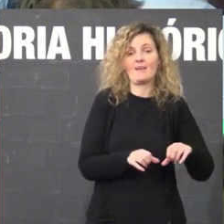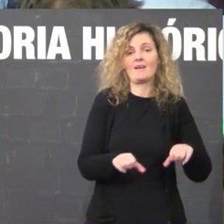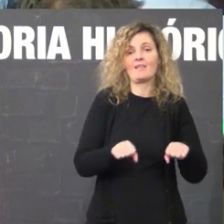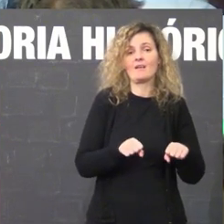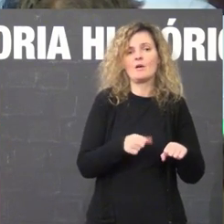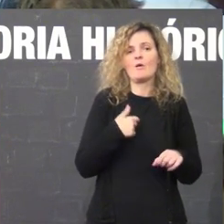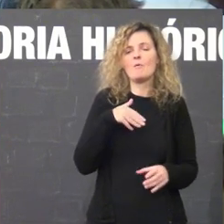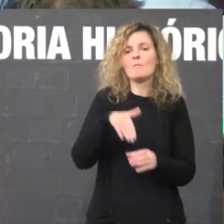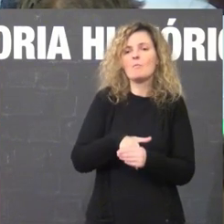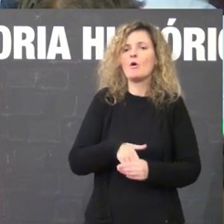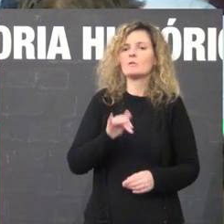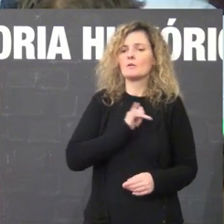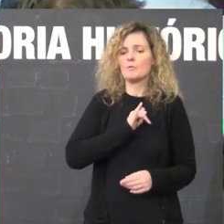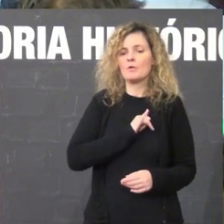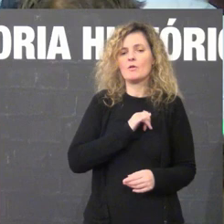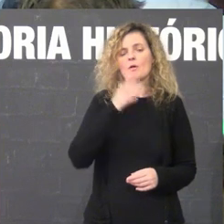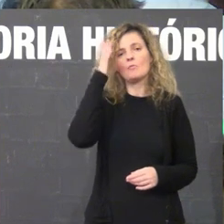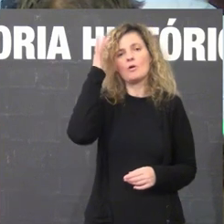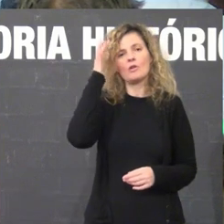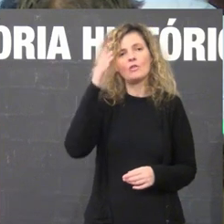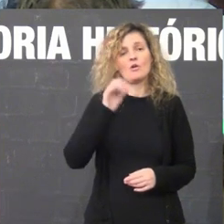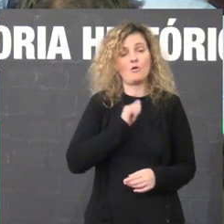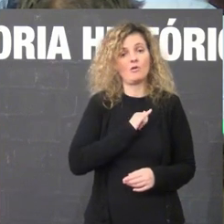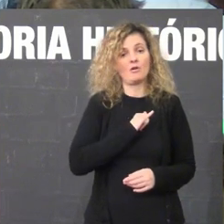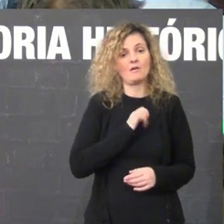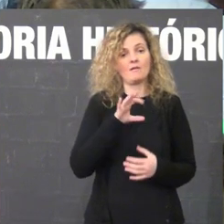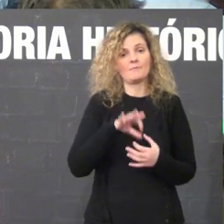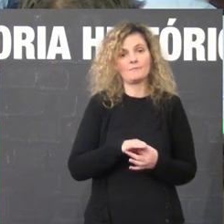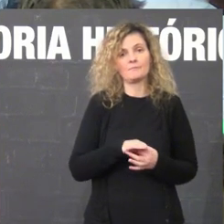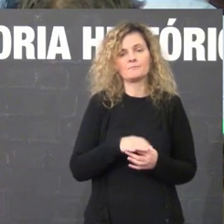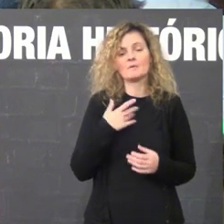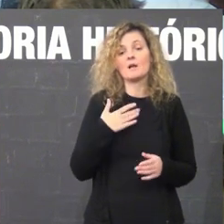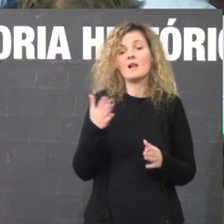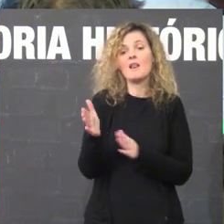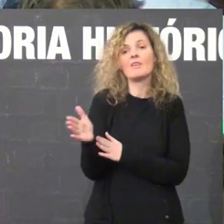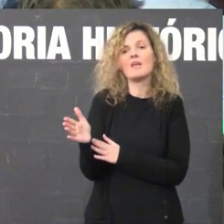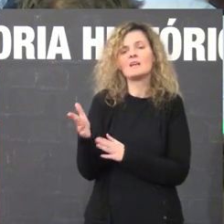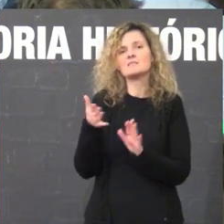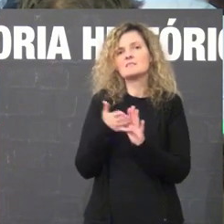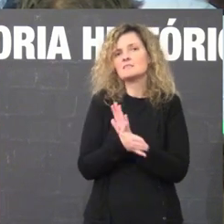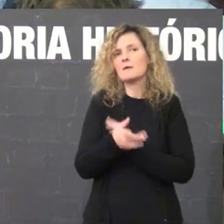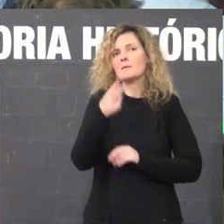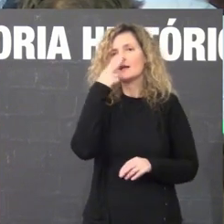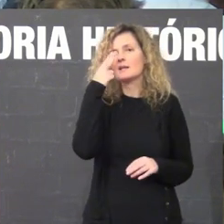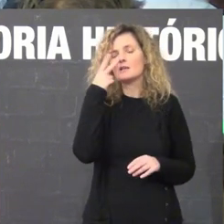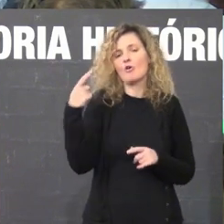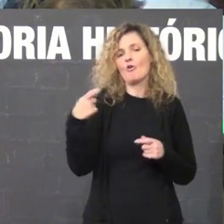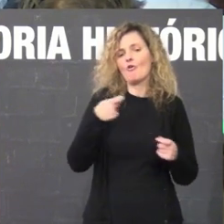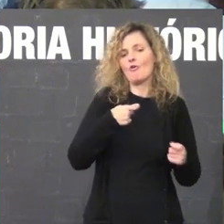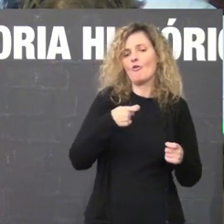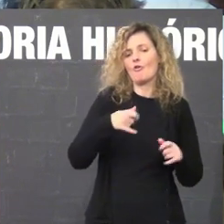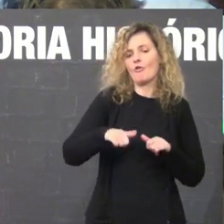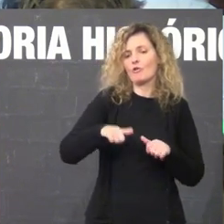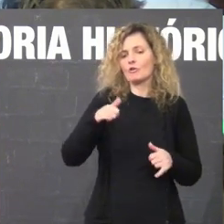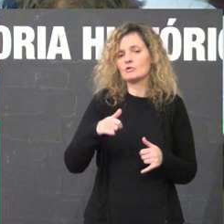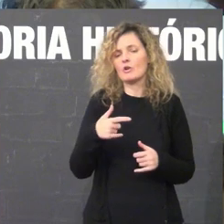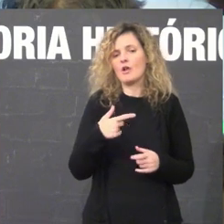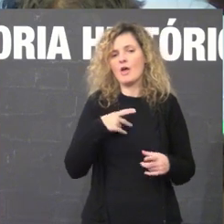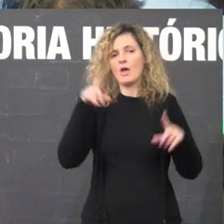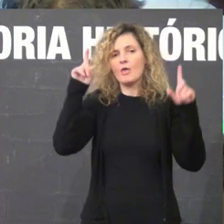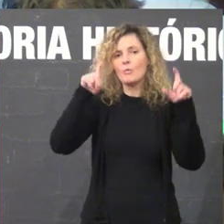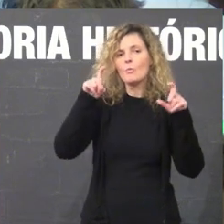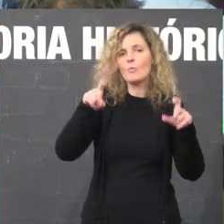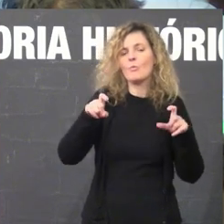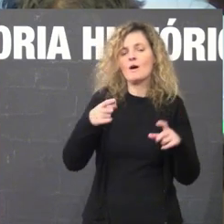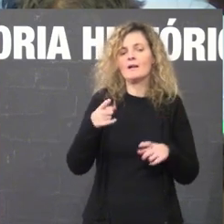votamos por identidad y por ideología y por eso pues la derecha siempre ha tenido ese interés en controlar la educación y